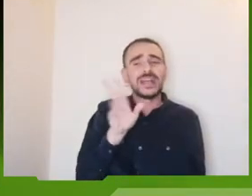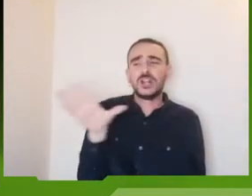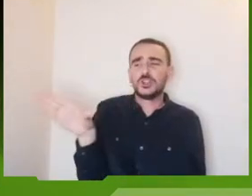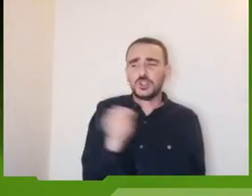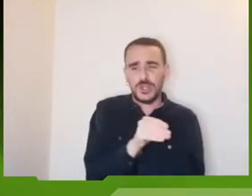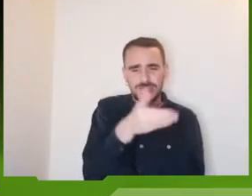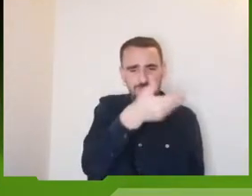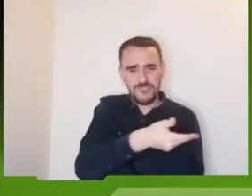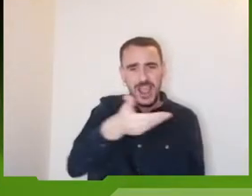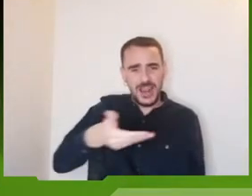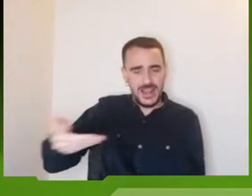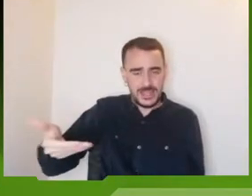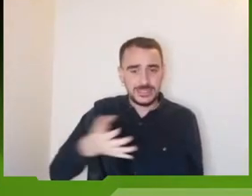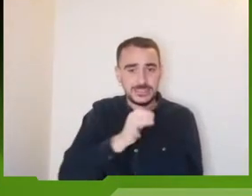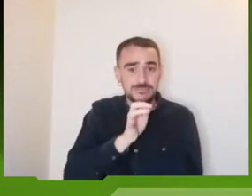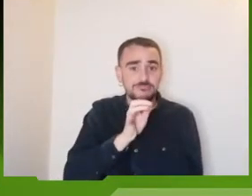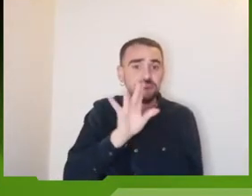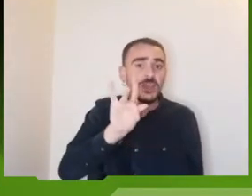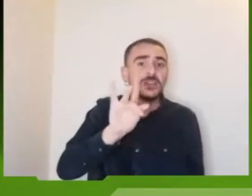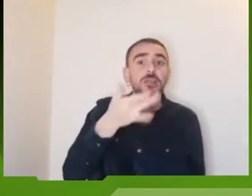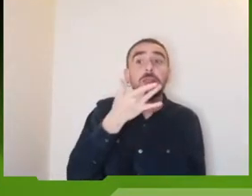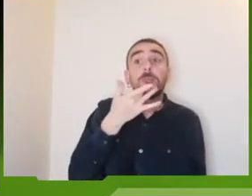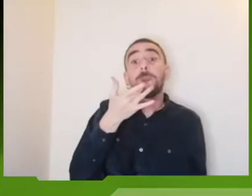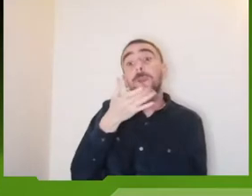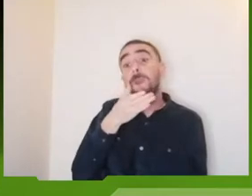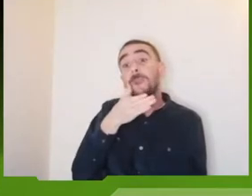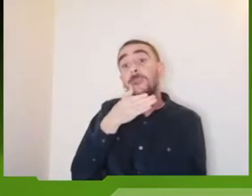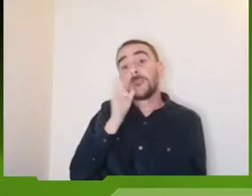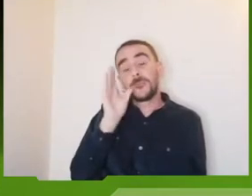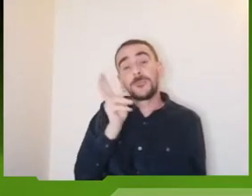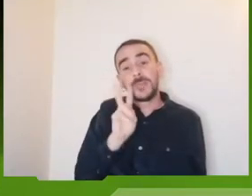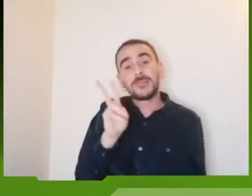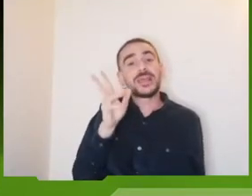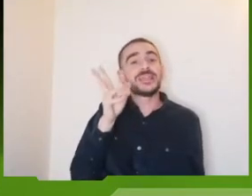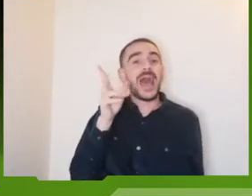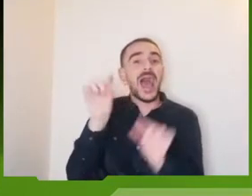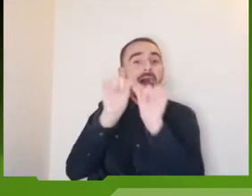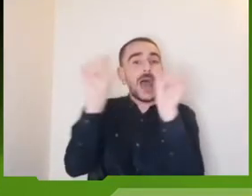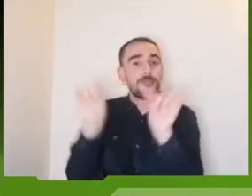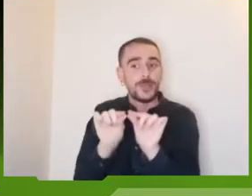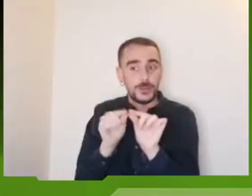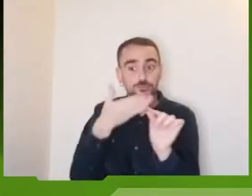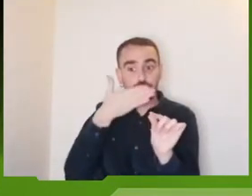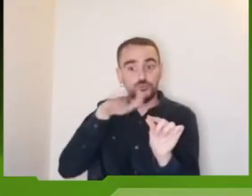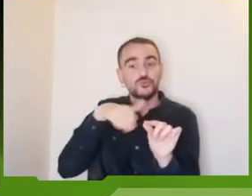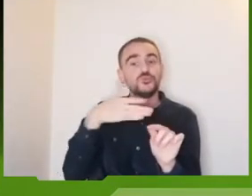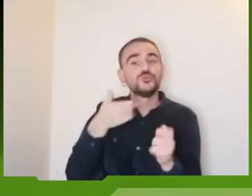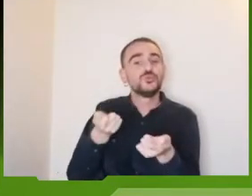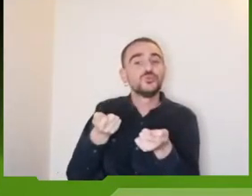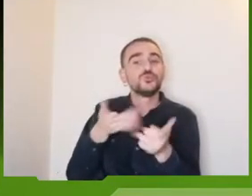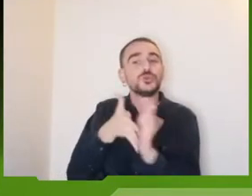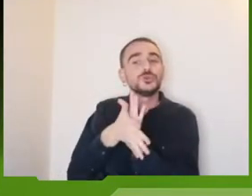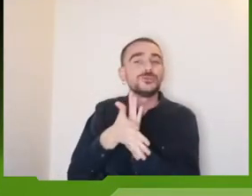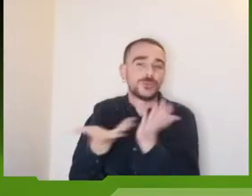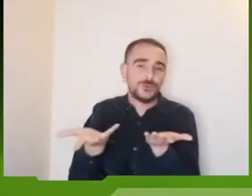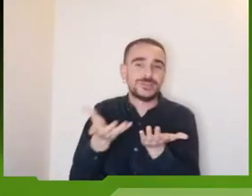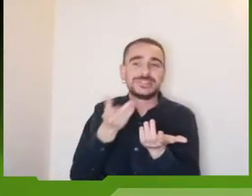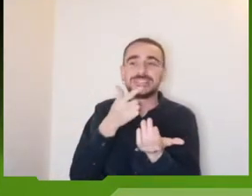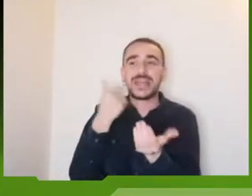tampoco aporta sabor casi. Entonces yo creo que es guay, porque para mí no debe aportar sabor la leche en esta